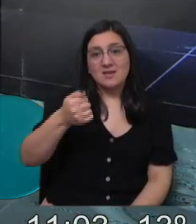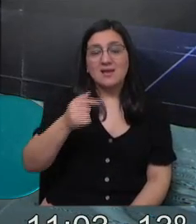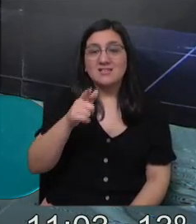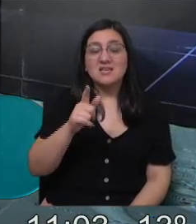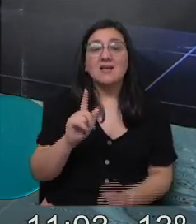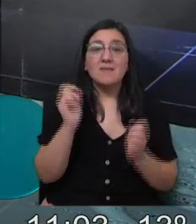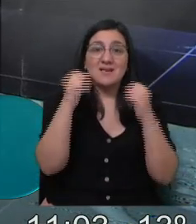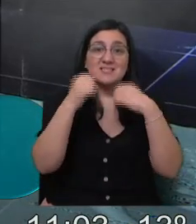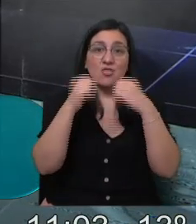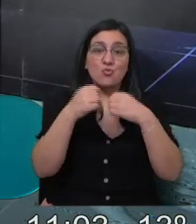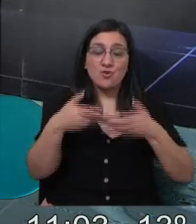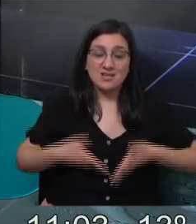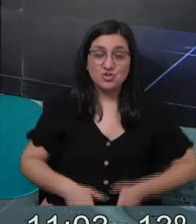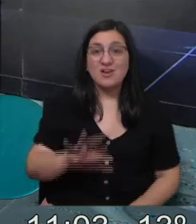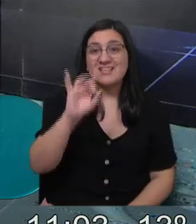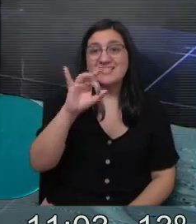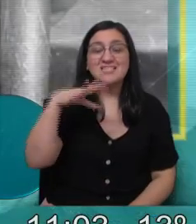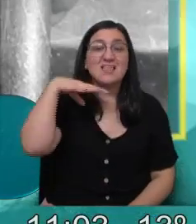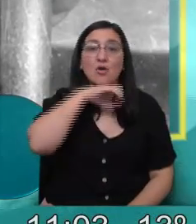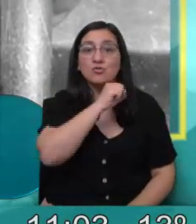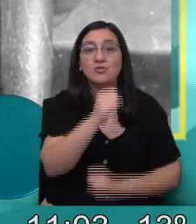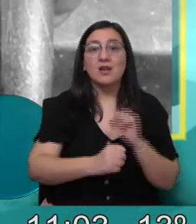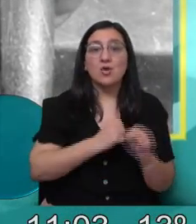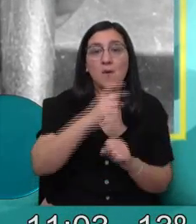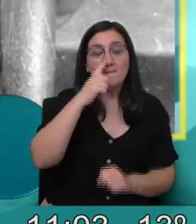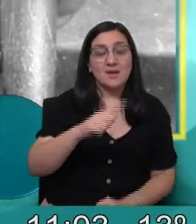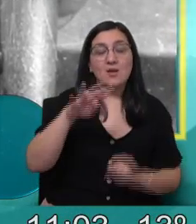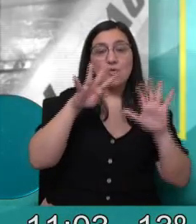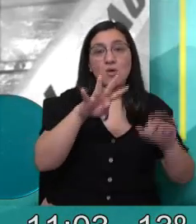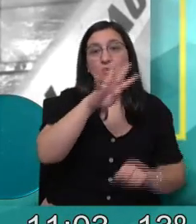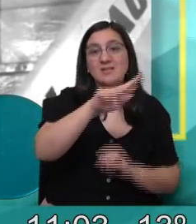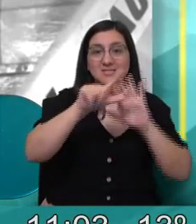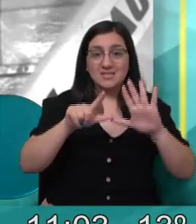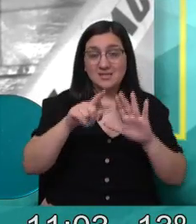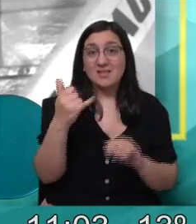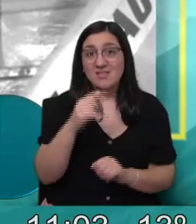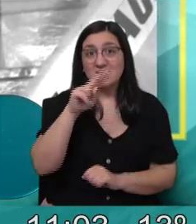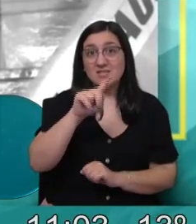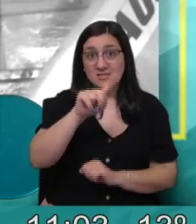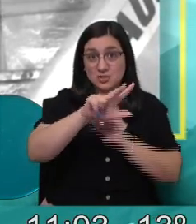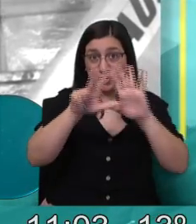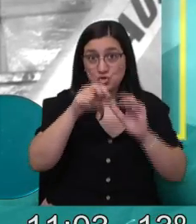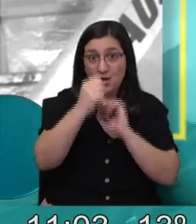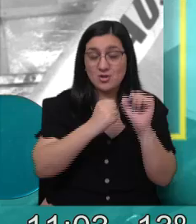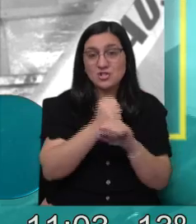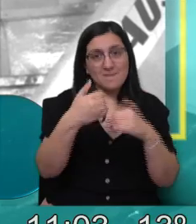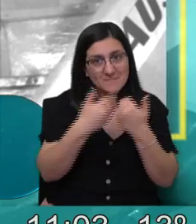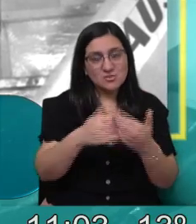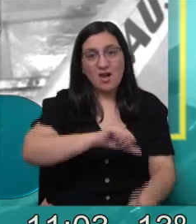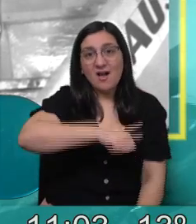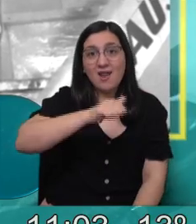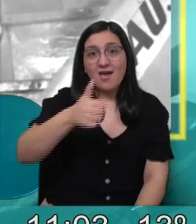sanducera. Nació el 15 de agosto del 47 y con 18 años ya empezó a ganar medallas de oro